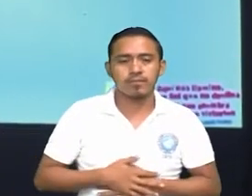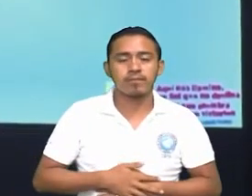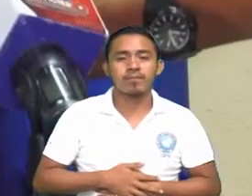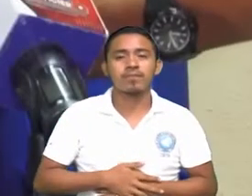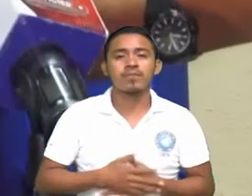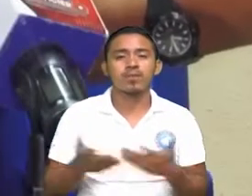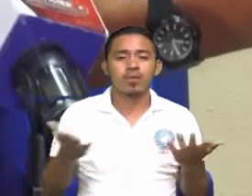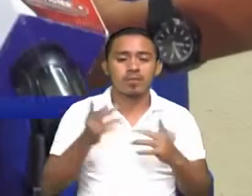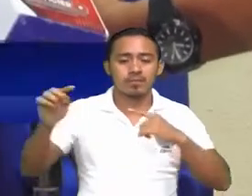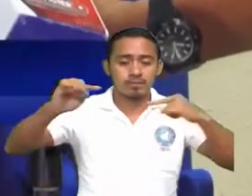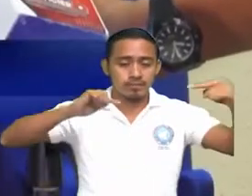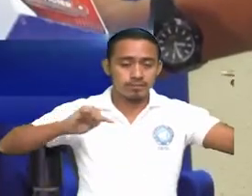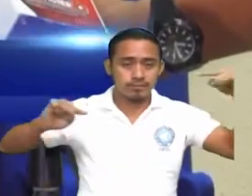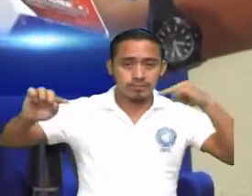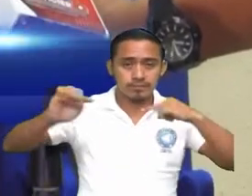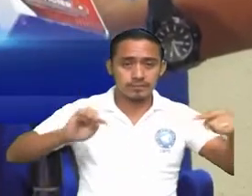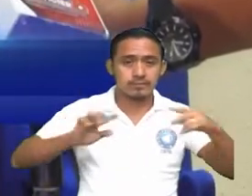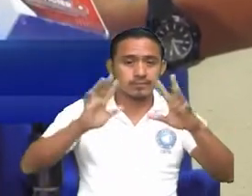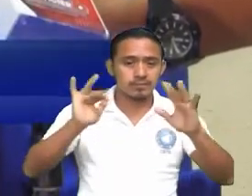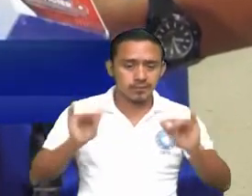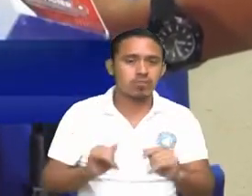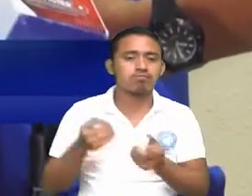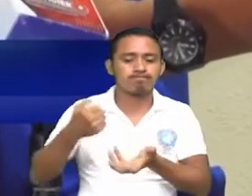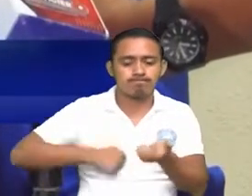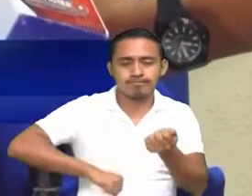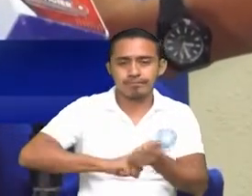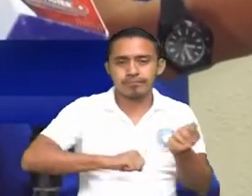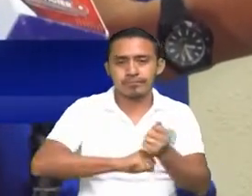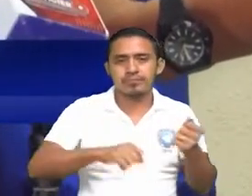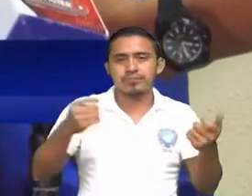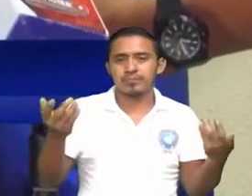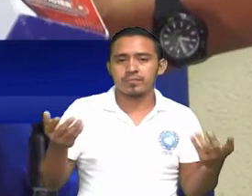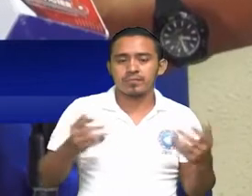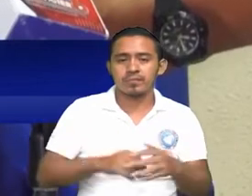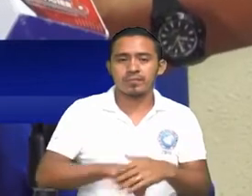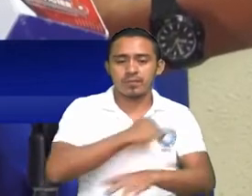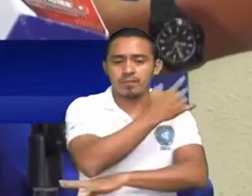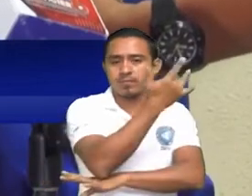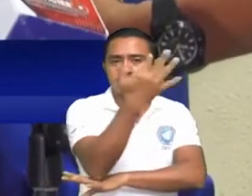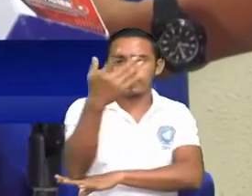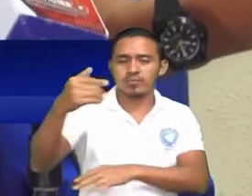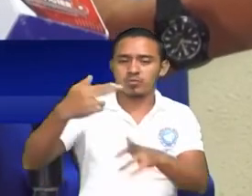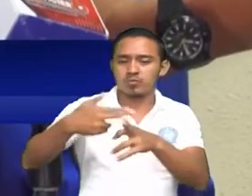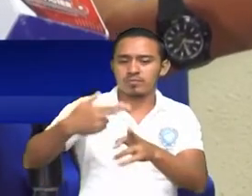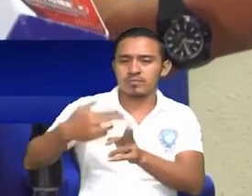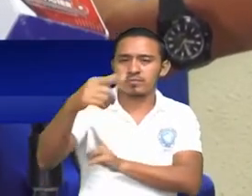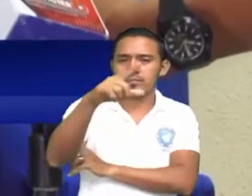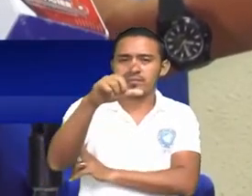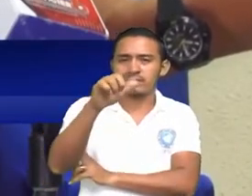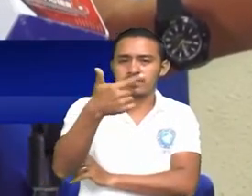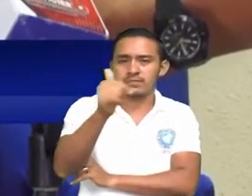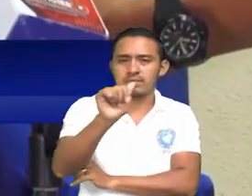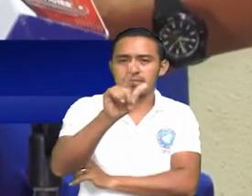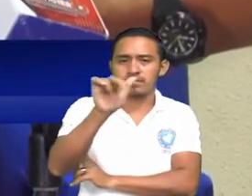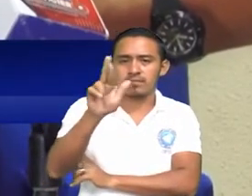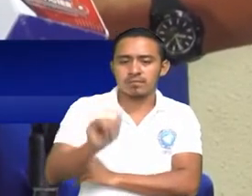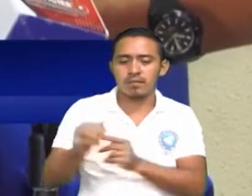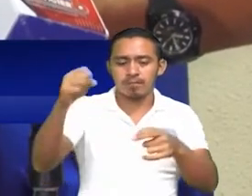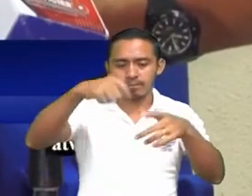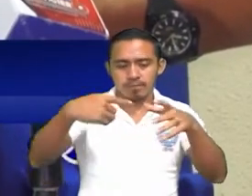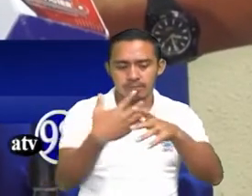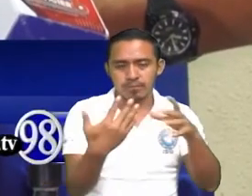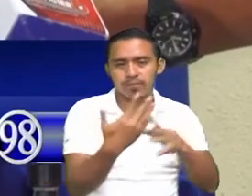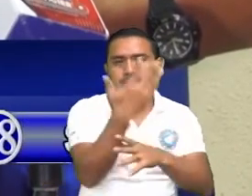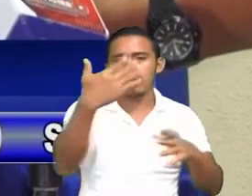de la estrategia se ha logrado contribuir a la restauración de bosques de galería, la restauración, siembra y plantación